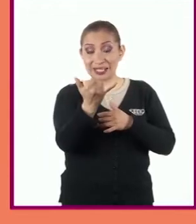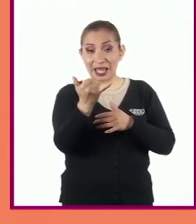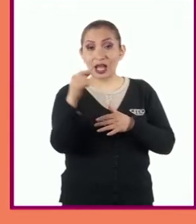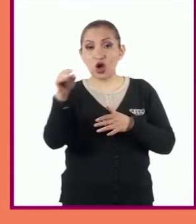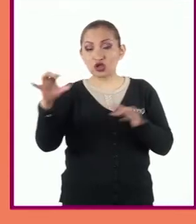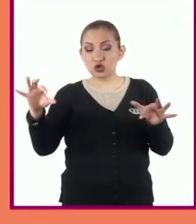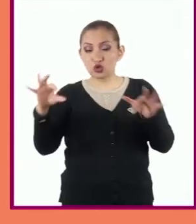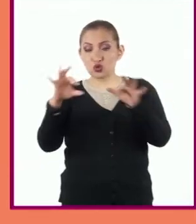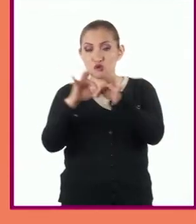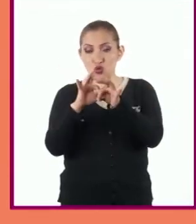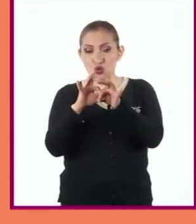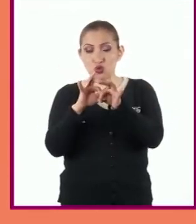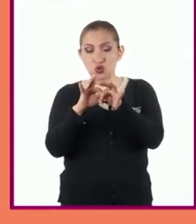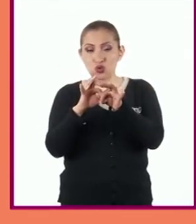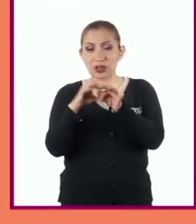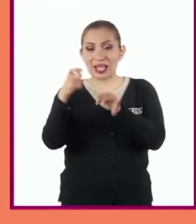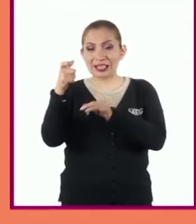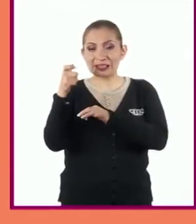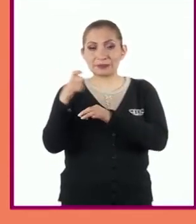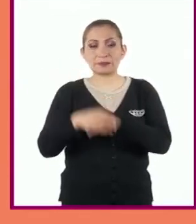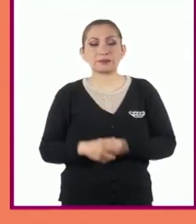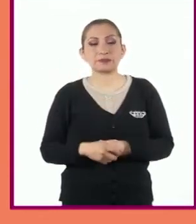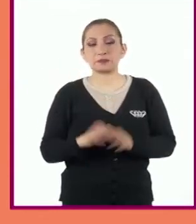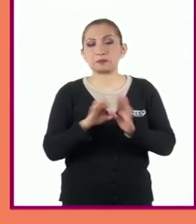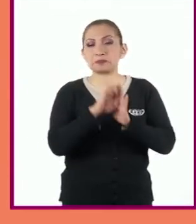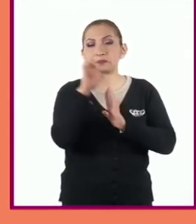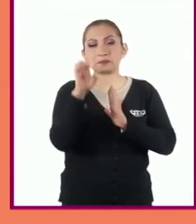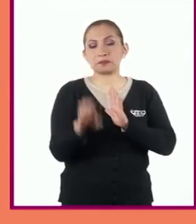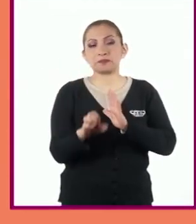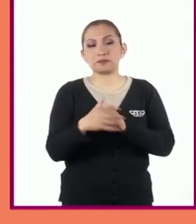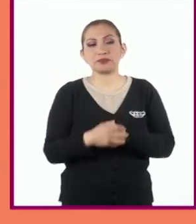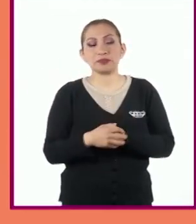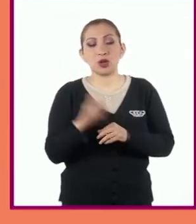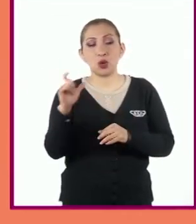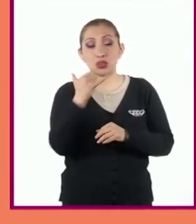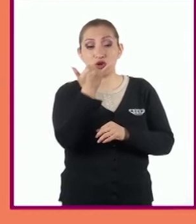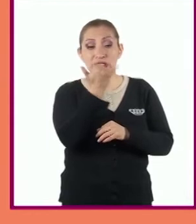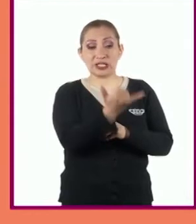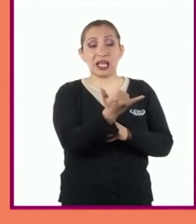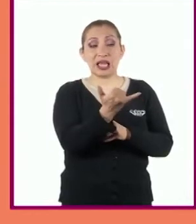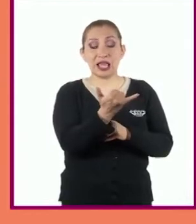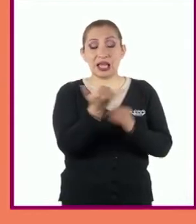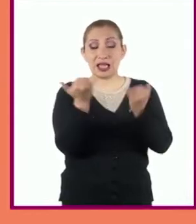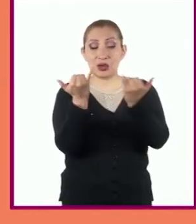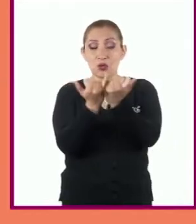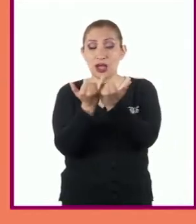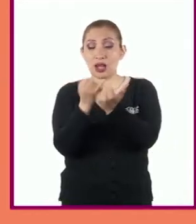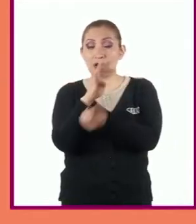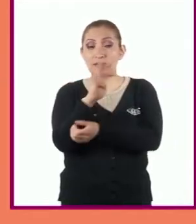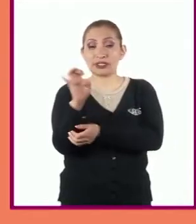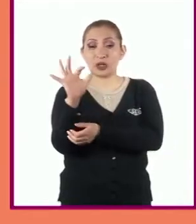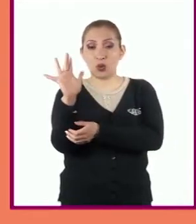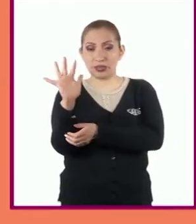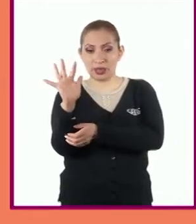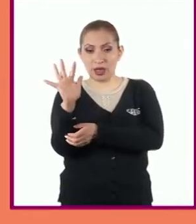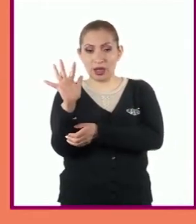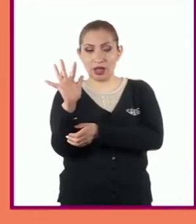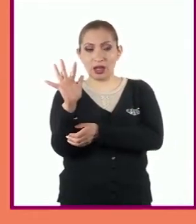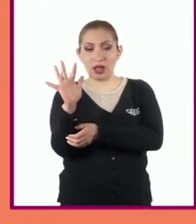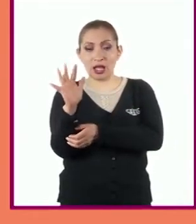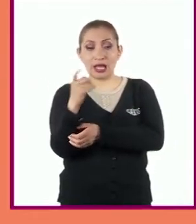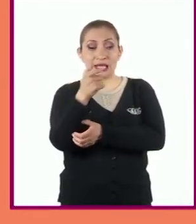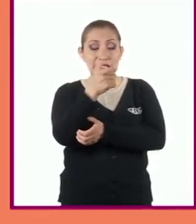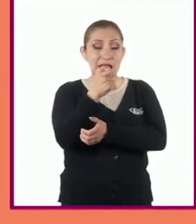su correspondiente en X. Por ejemplo, cuando Y es igual a 950